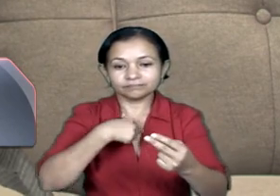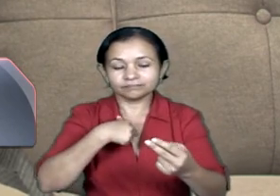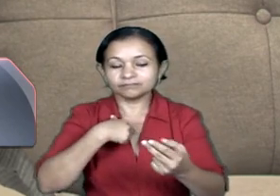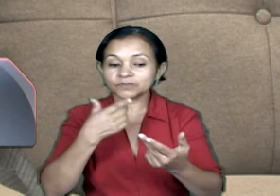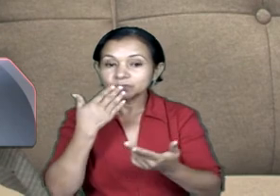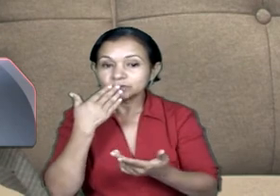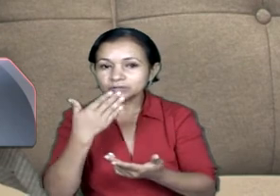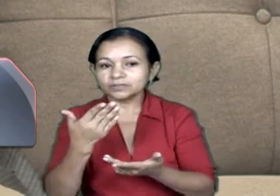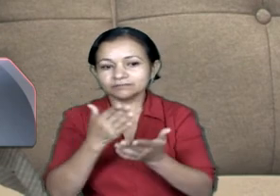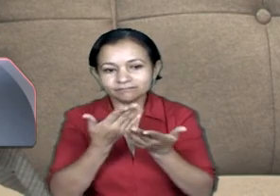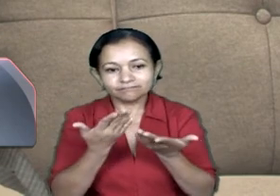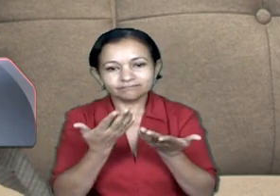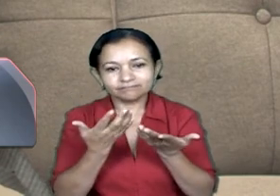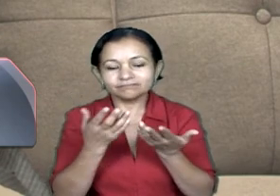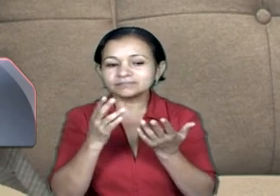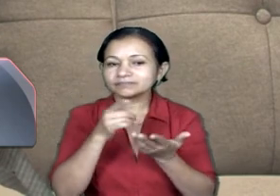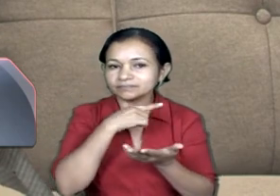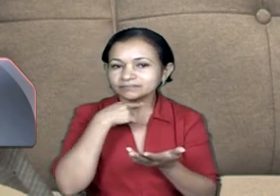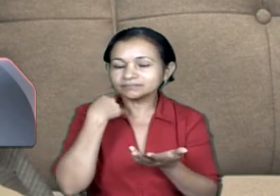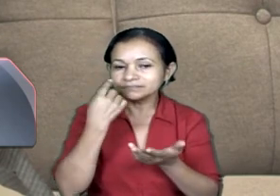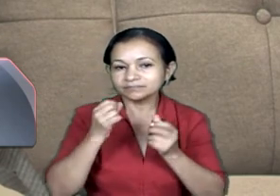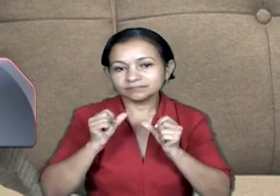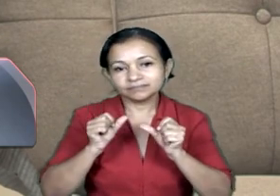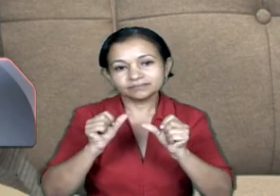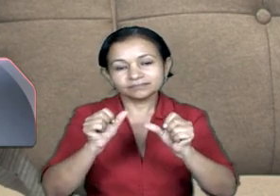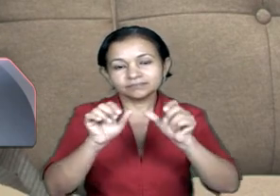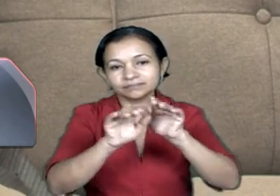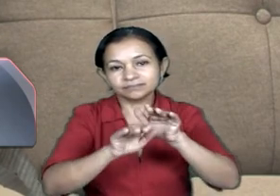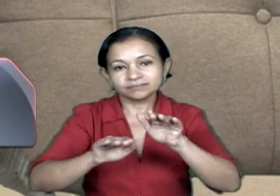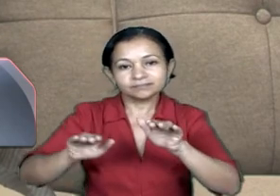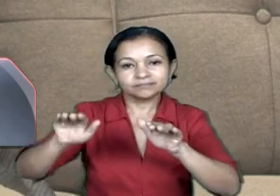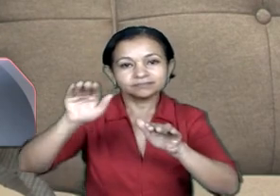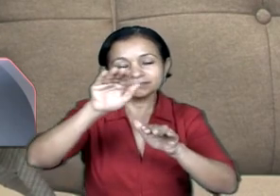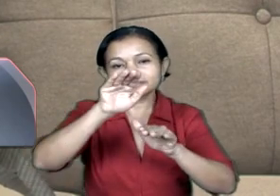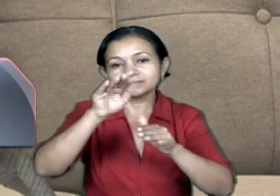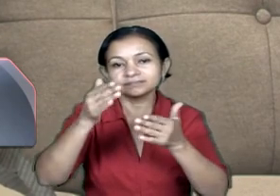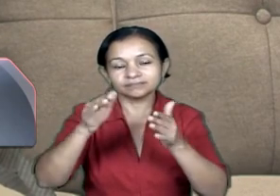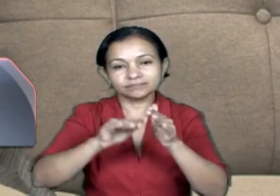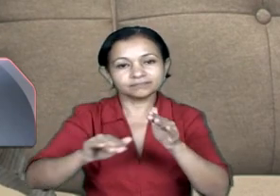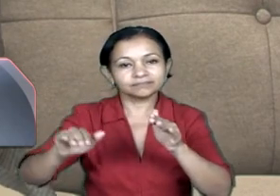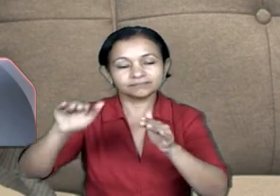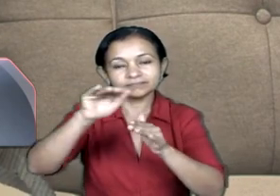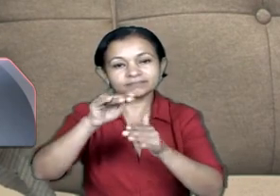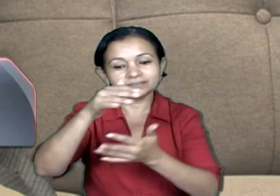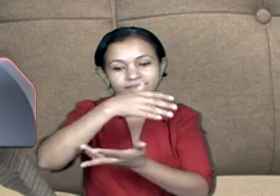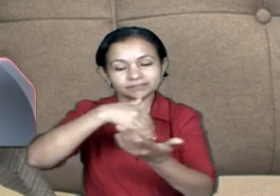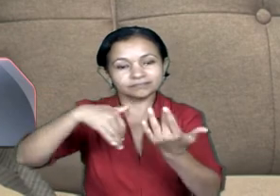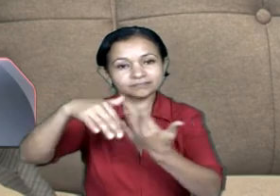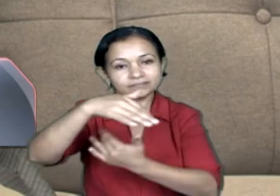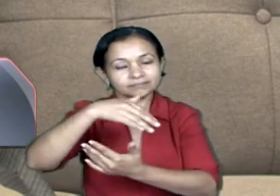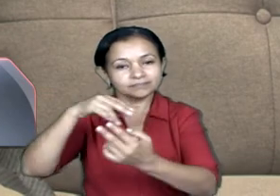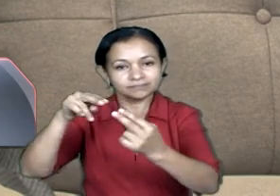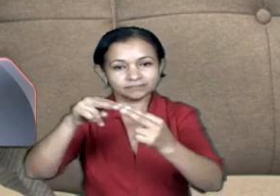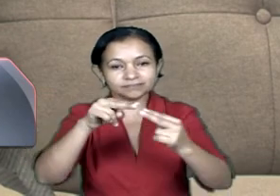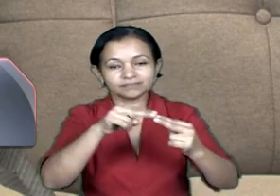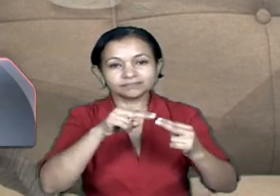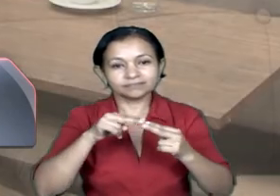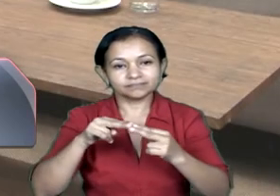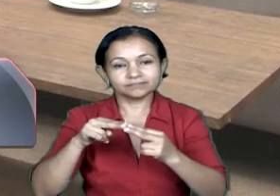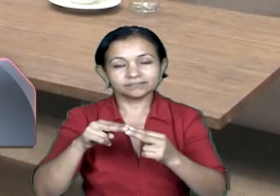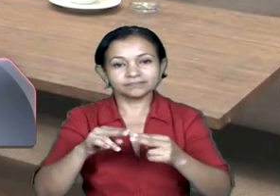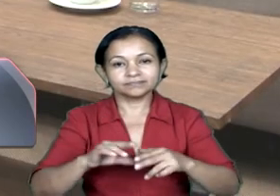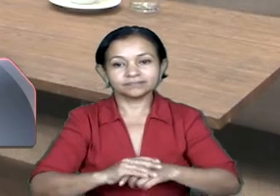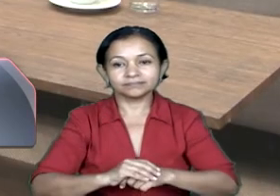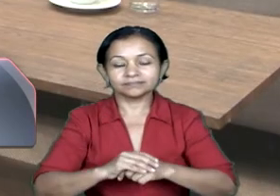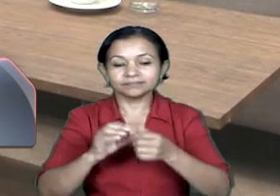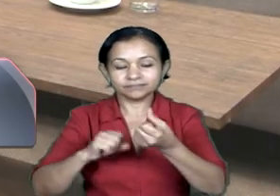optimista. Vamos a profundizar aún más las relaciones y también